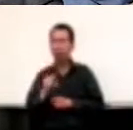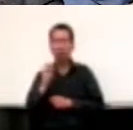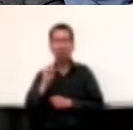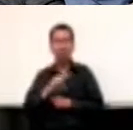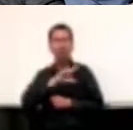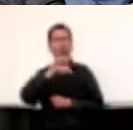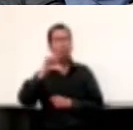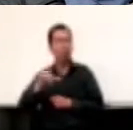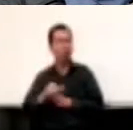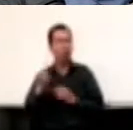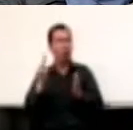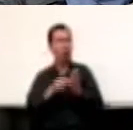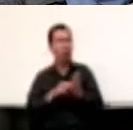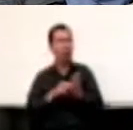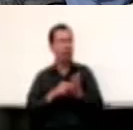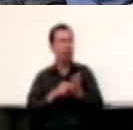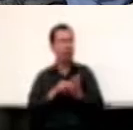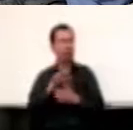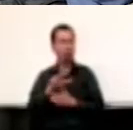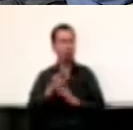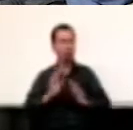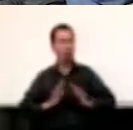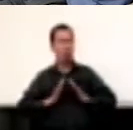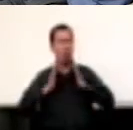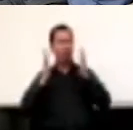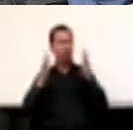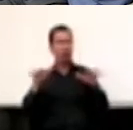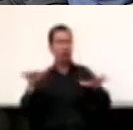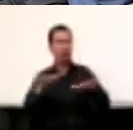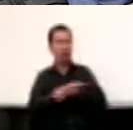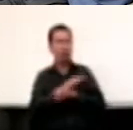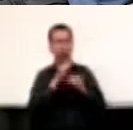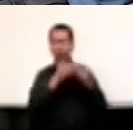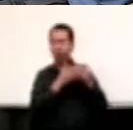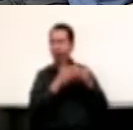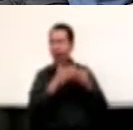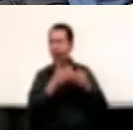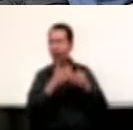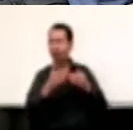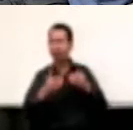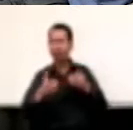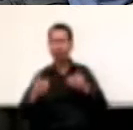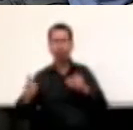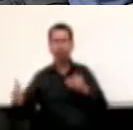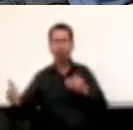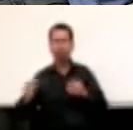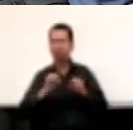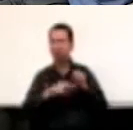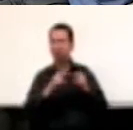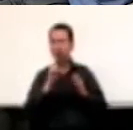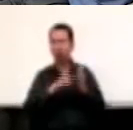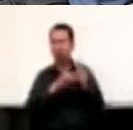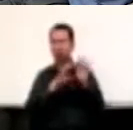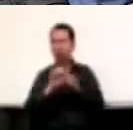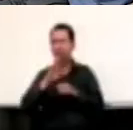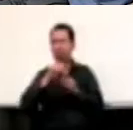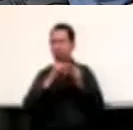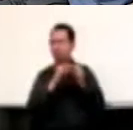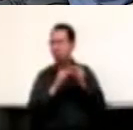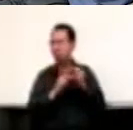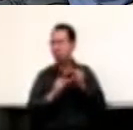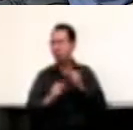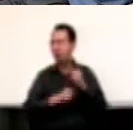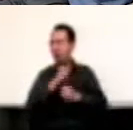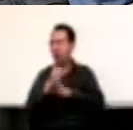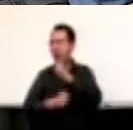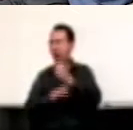un sistema de partidos competitivo con tres partidos que estructuraban alrededor de los cuales giraba la cooperación